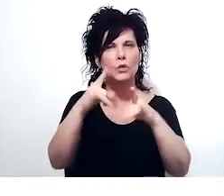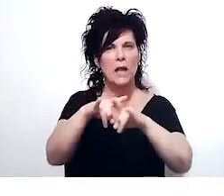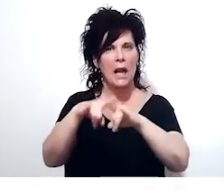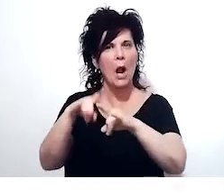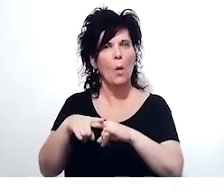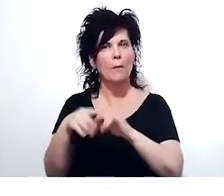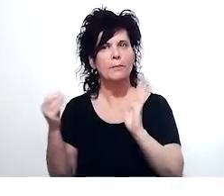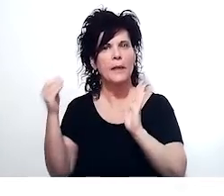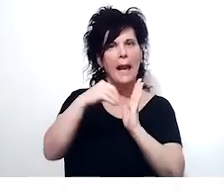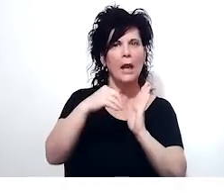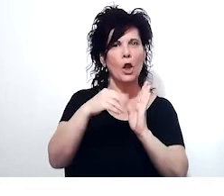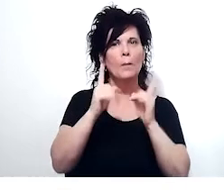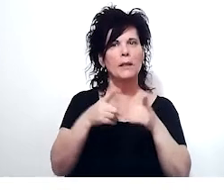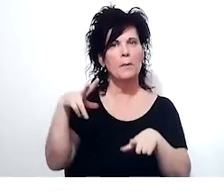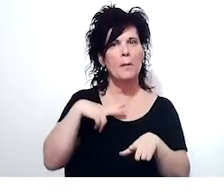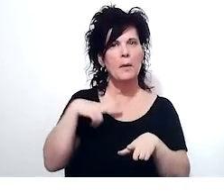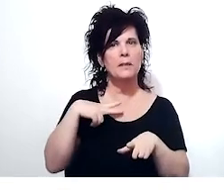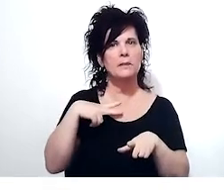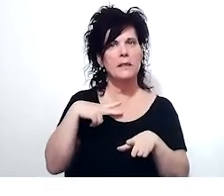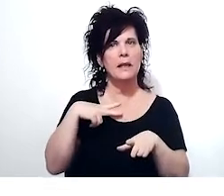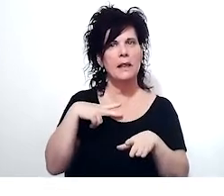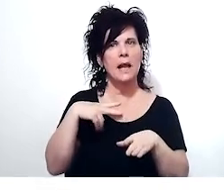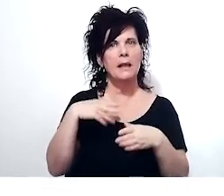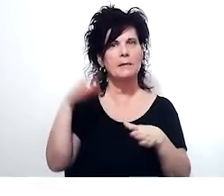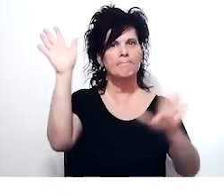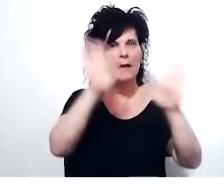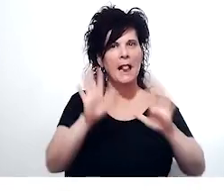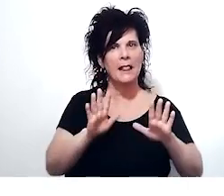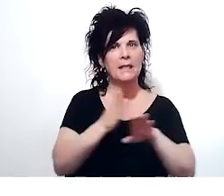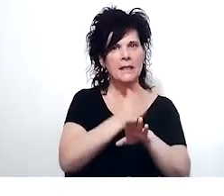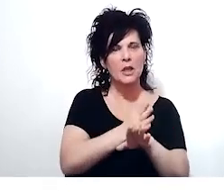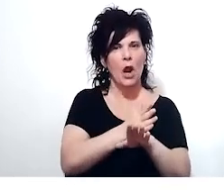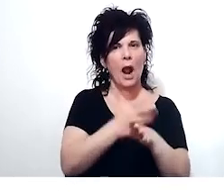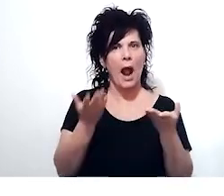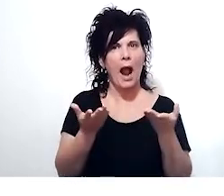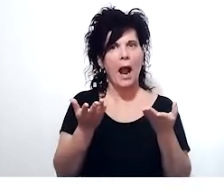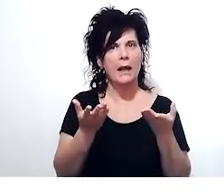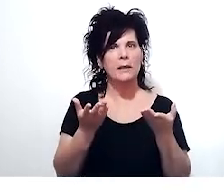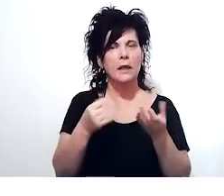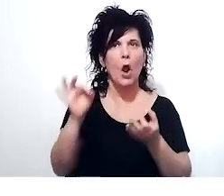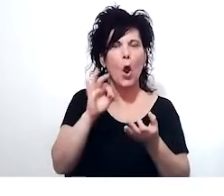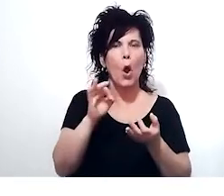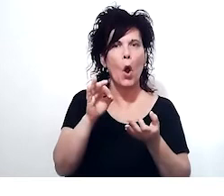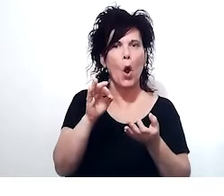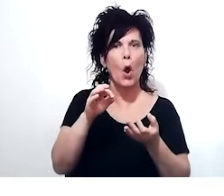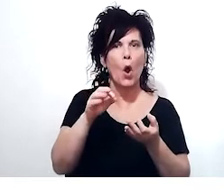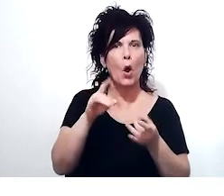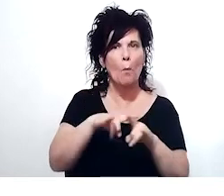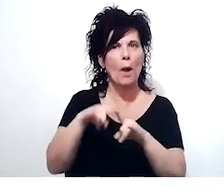plataforma, están incorporando la privacidad por diseño cada vez que van haciendo actualizaciones, o si son plataformas